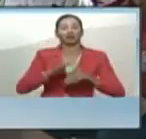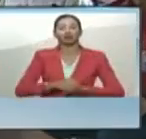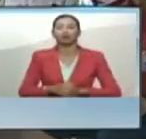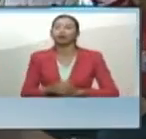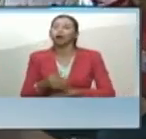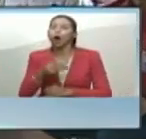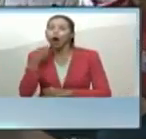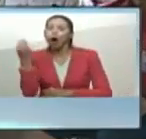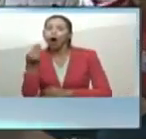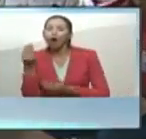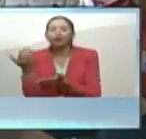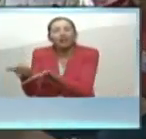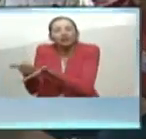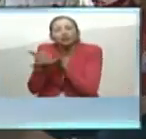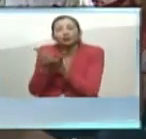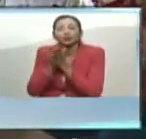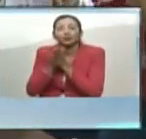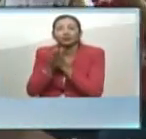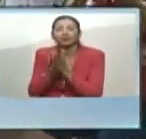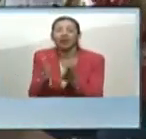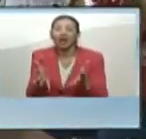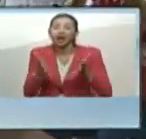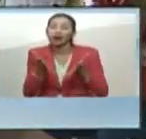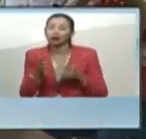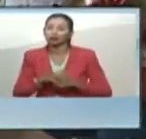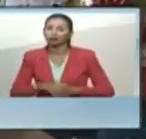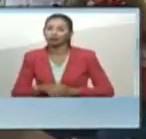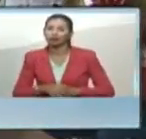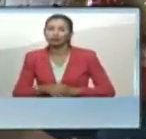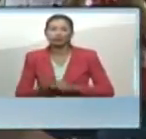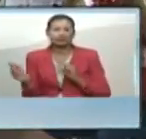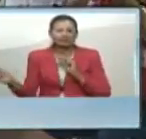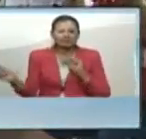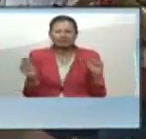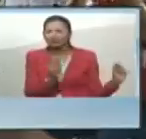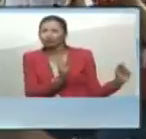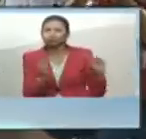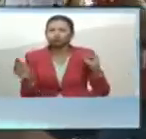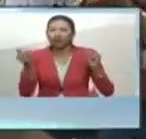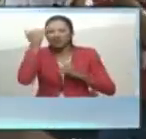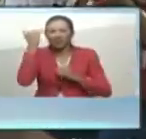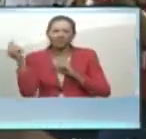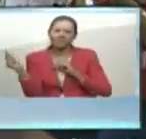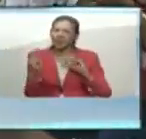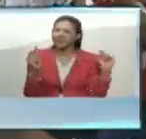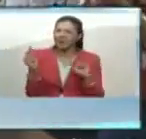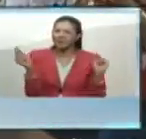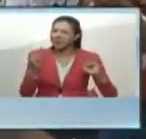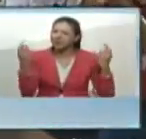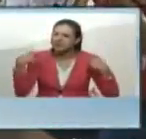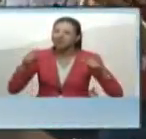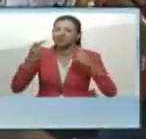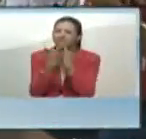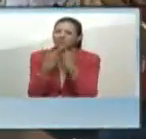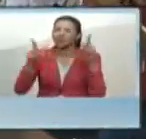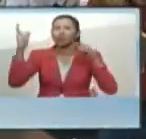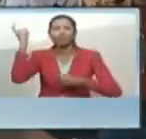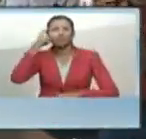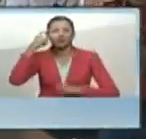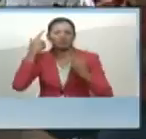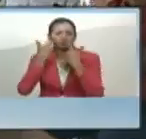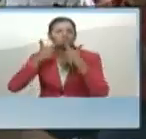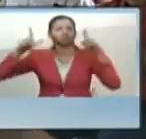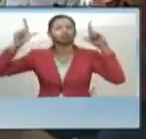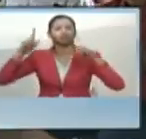poderosamente con su creatividad a ganar la batalla de las ideas, la batalla por la liberación mental